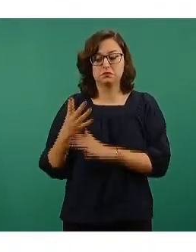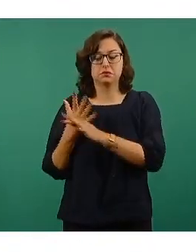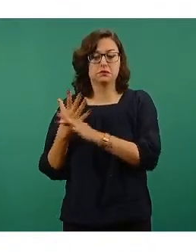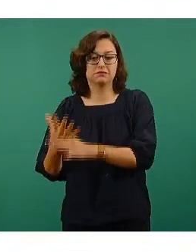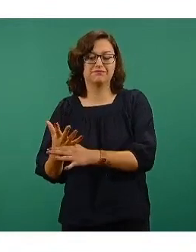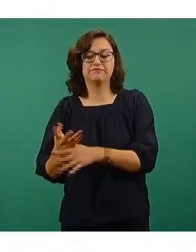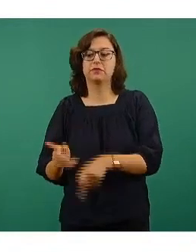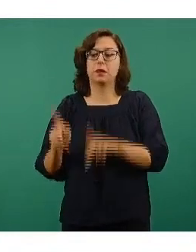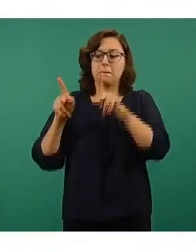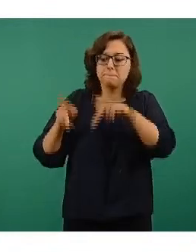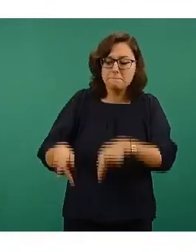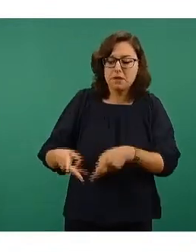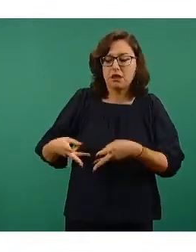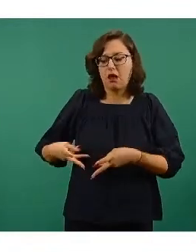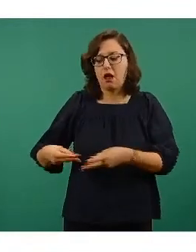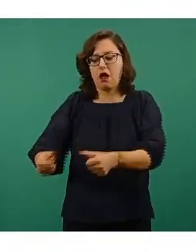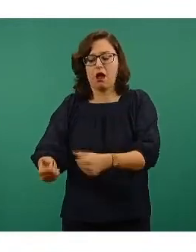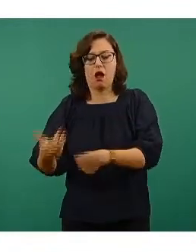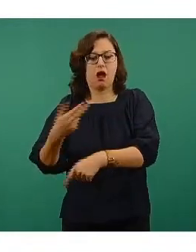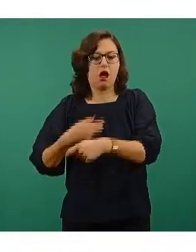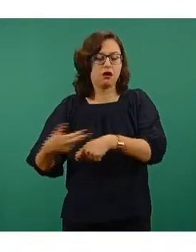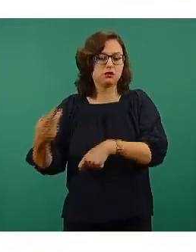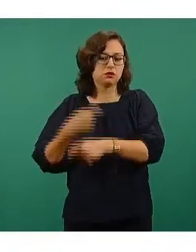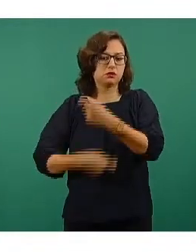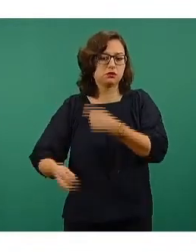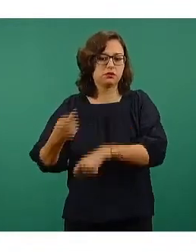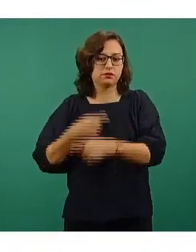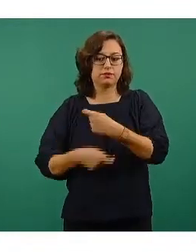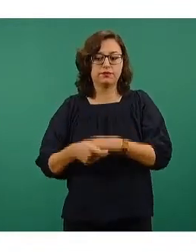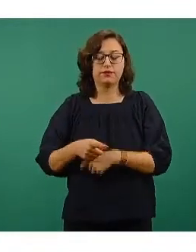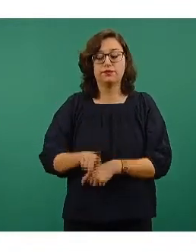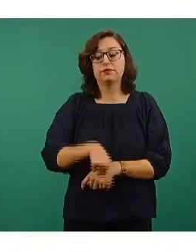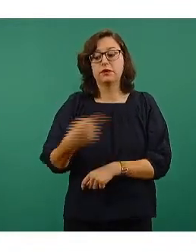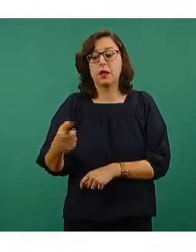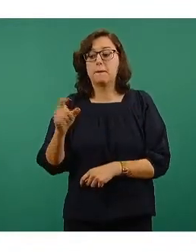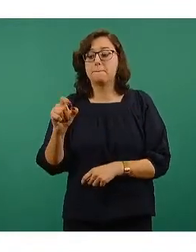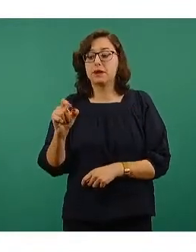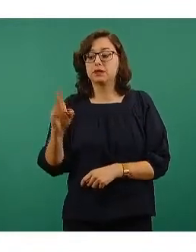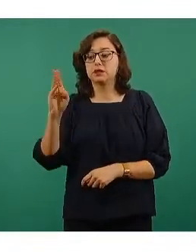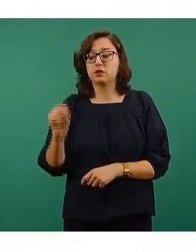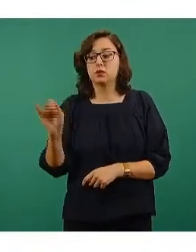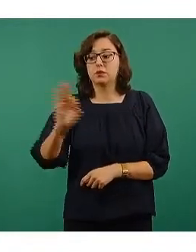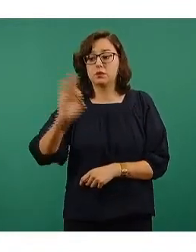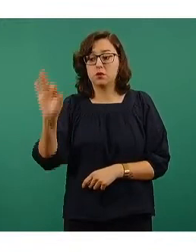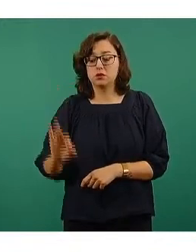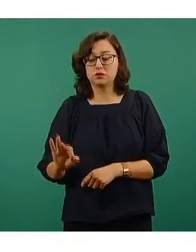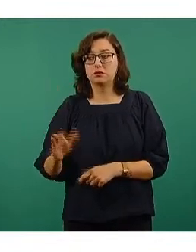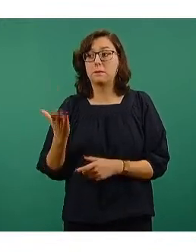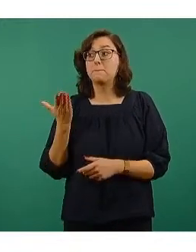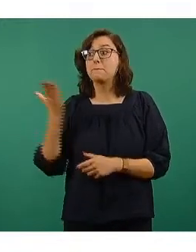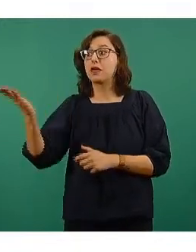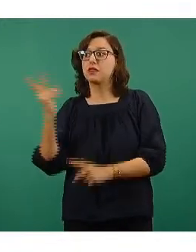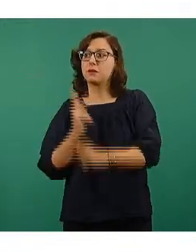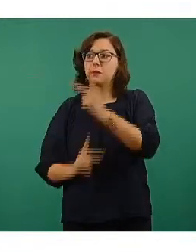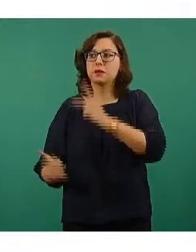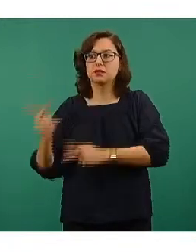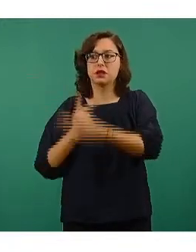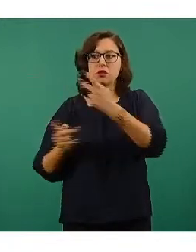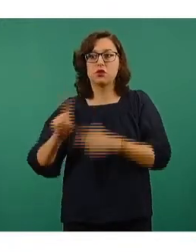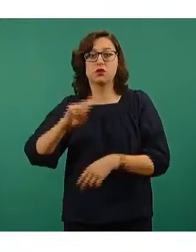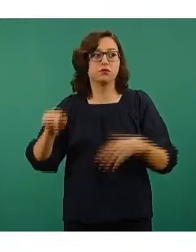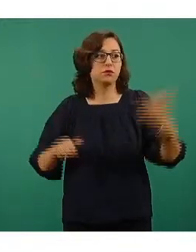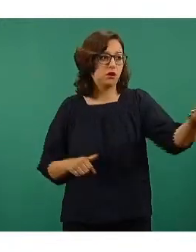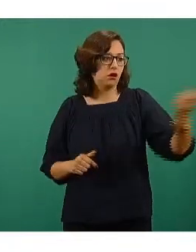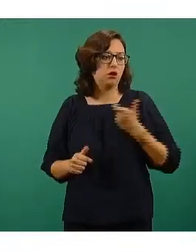gastos funerarios en los que incurrieron, 29% para pagar deudas por las que incurrieron para esos mismos gastos funerarios,